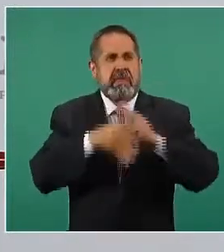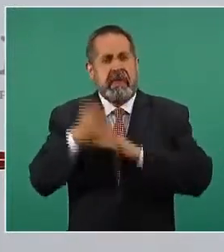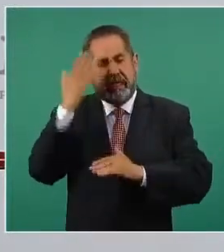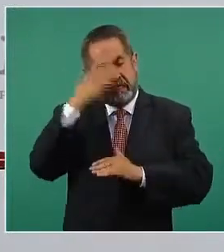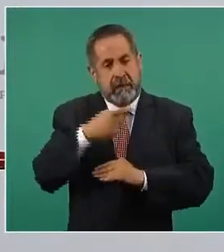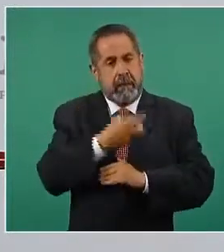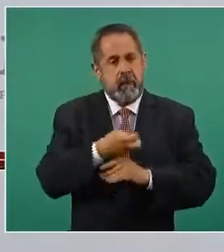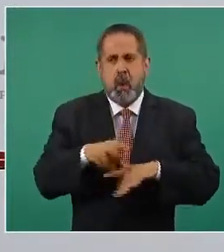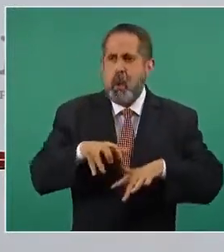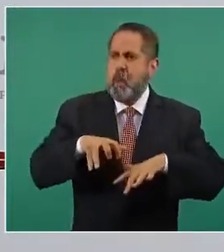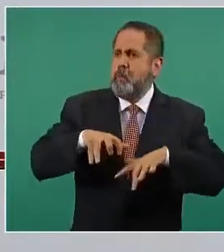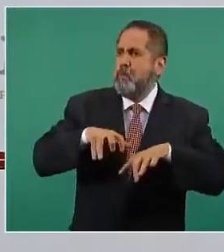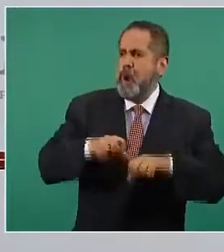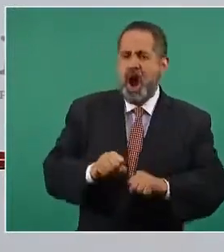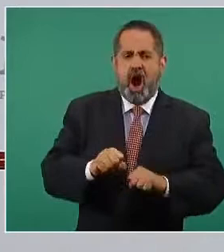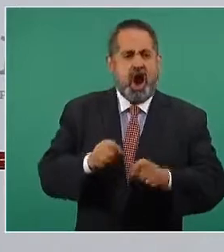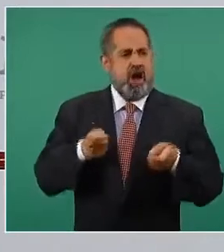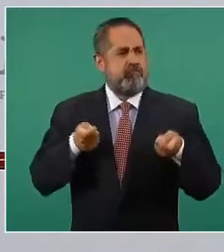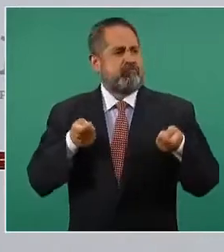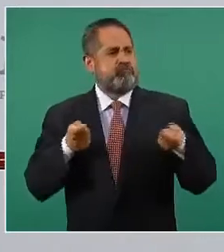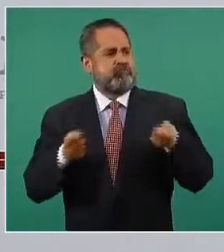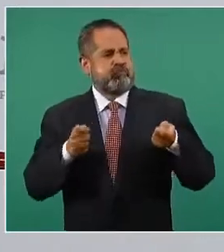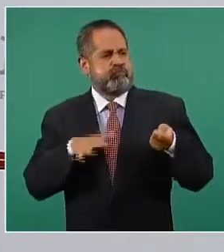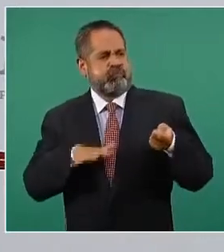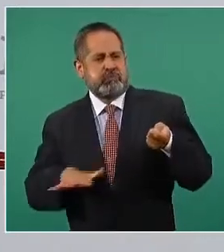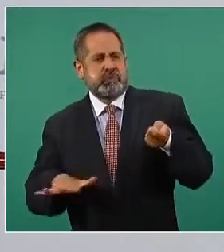afianzar el poderío bélico.